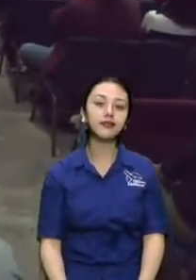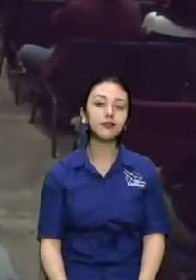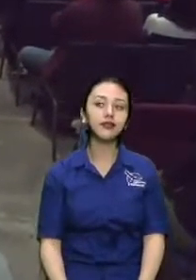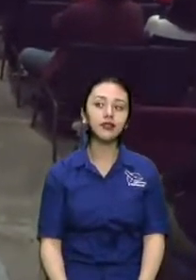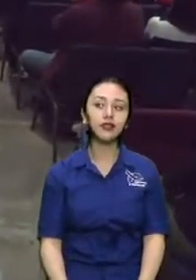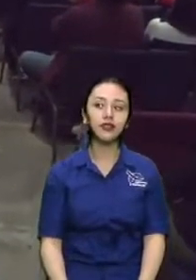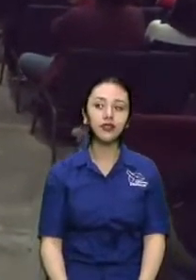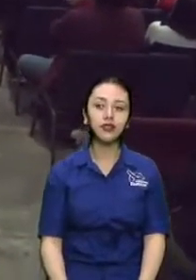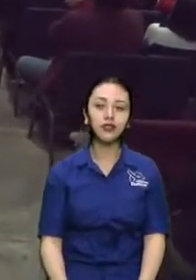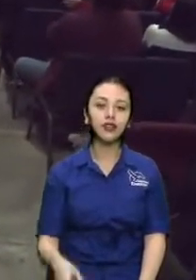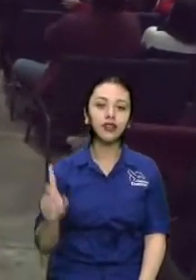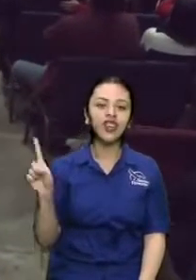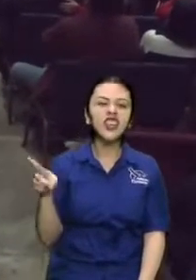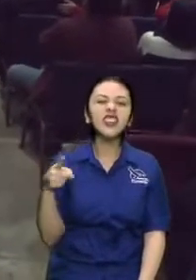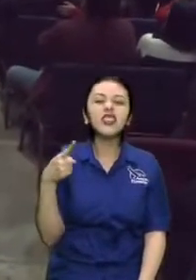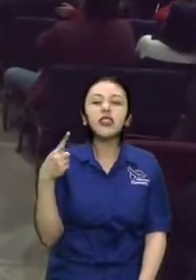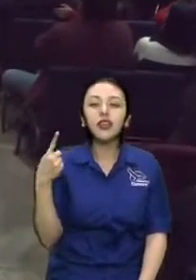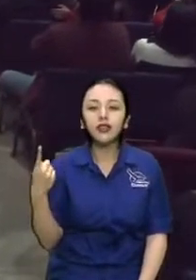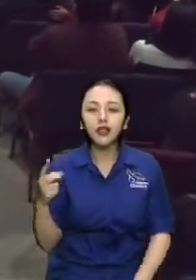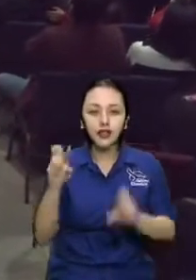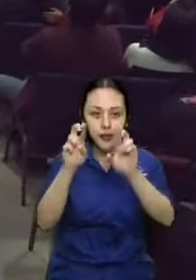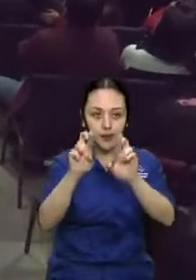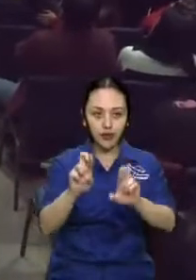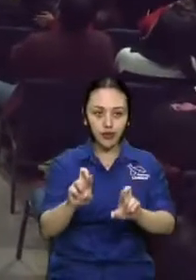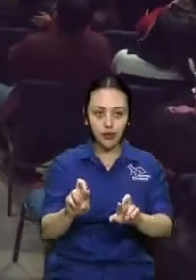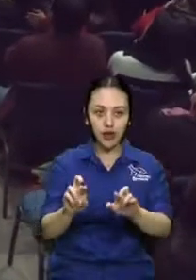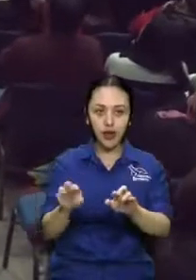¿Quién es el menor en el reino de Dios?